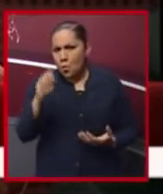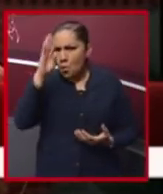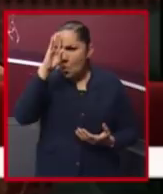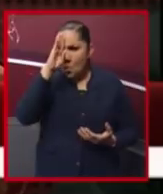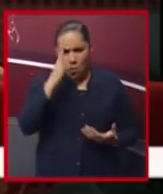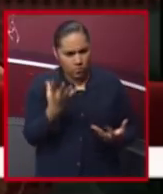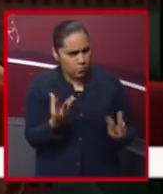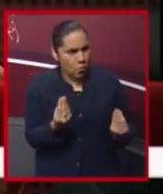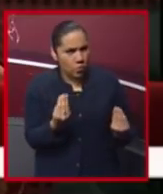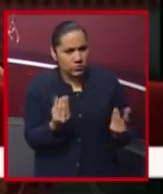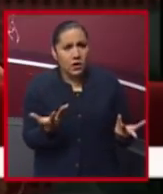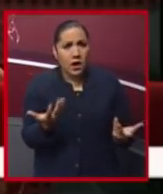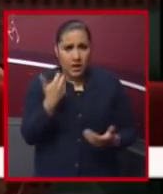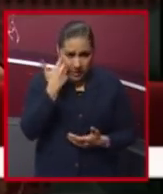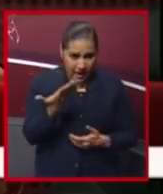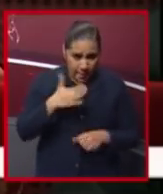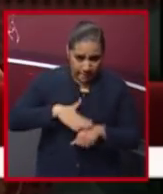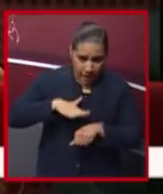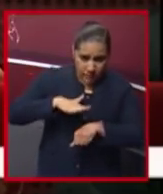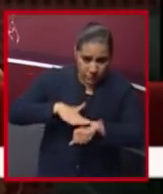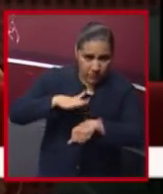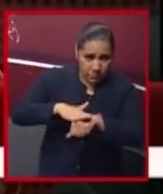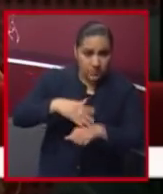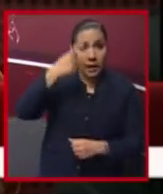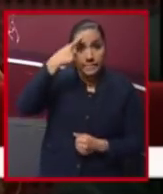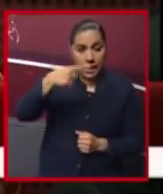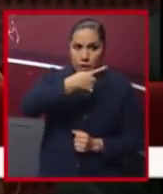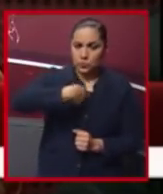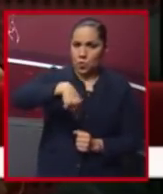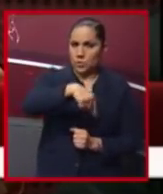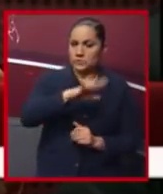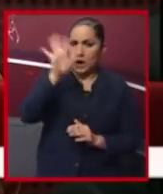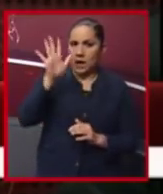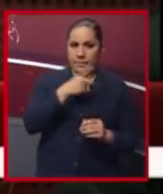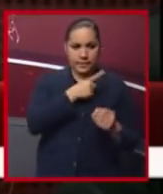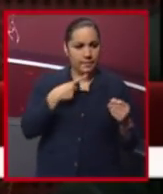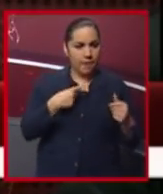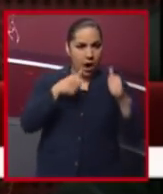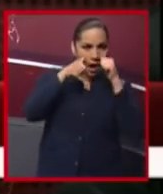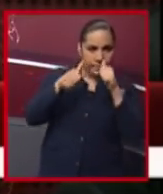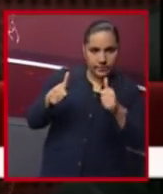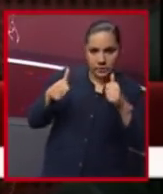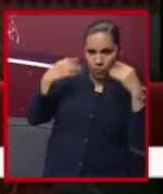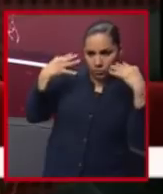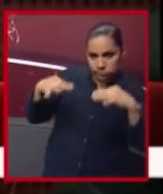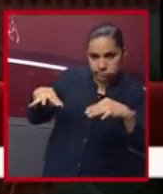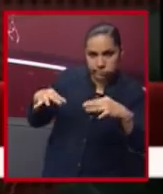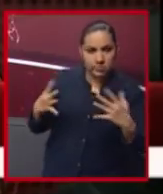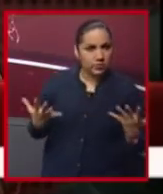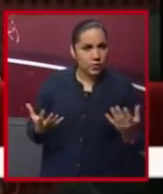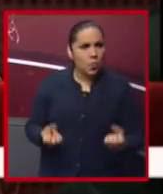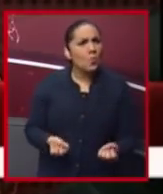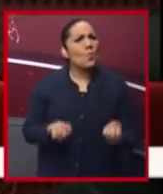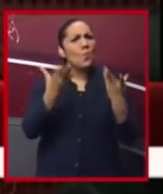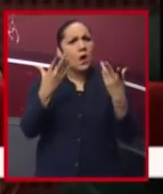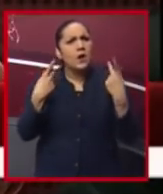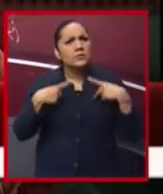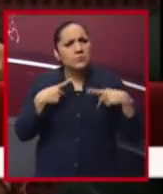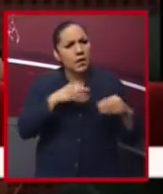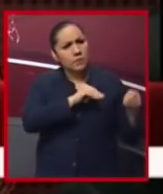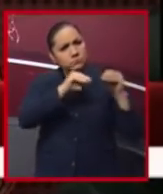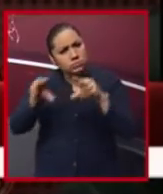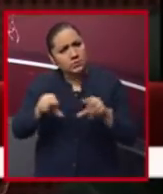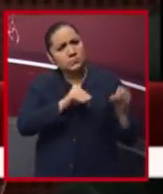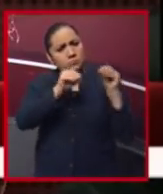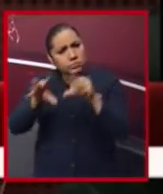más necesitamos para que sean visibles? ¿Cuántos más desplazados? ¿De qué manera podemos poner ya un alto a toda esta ola